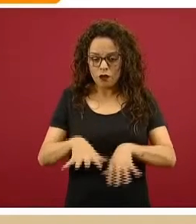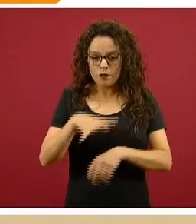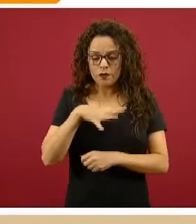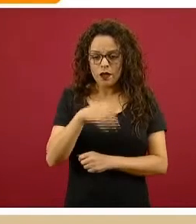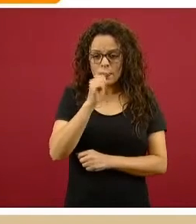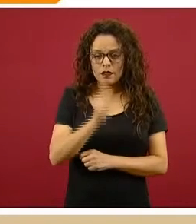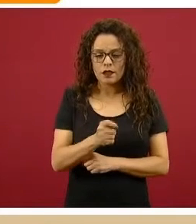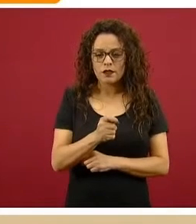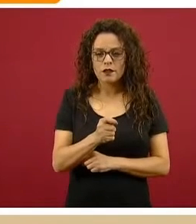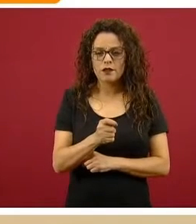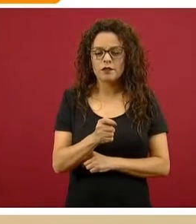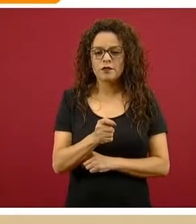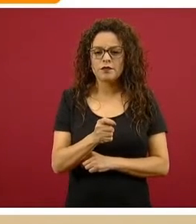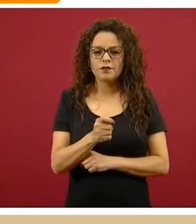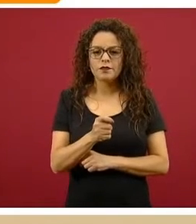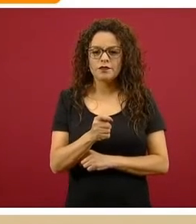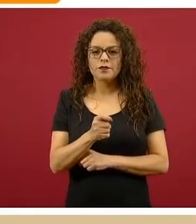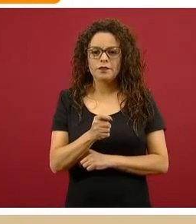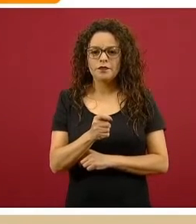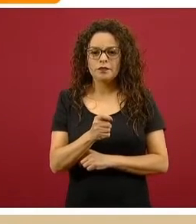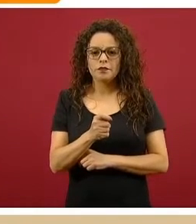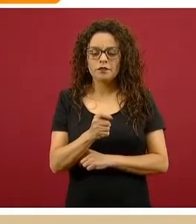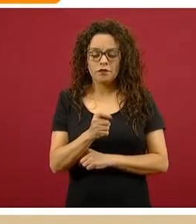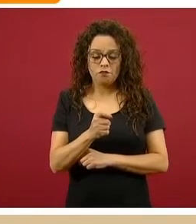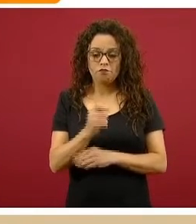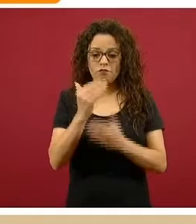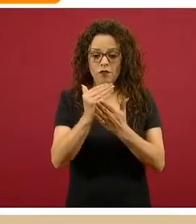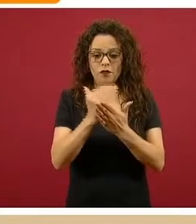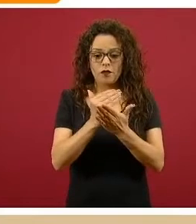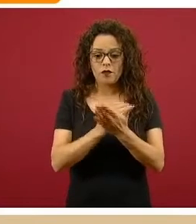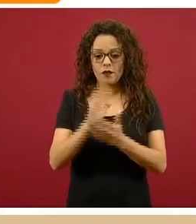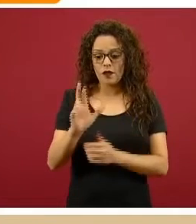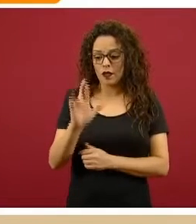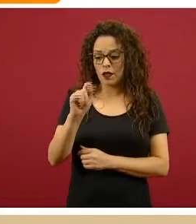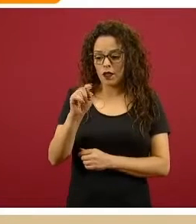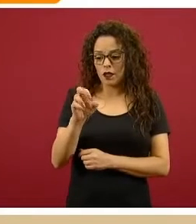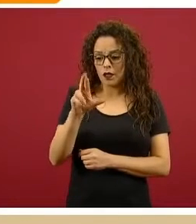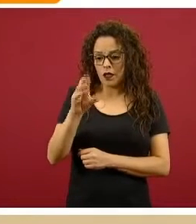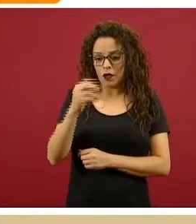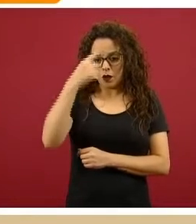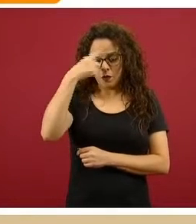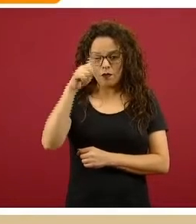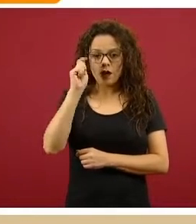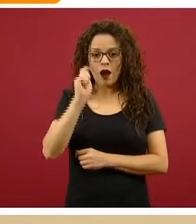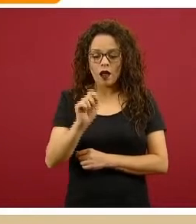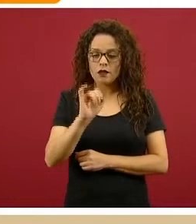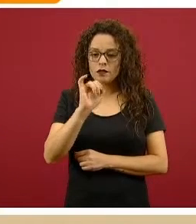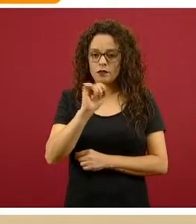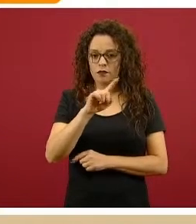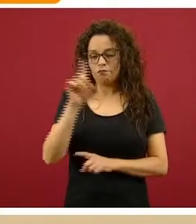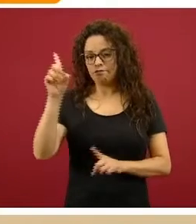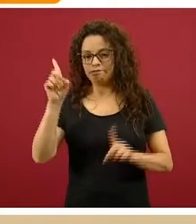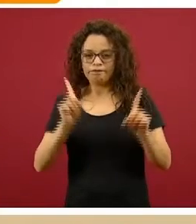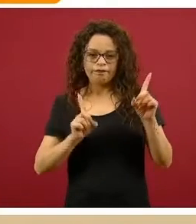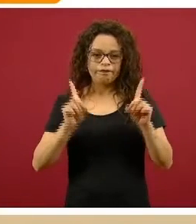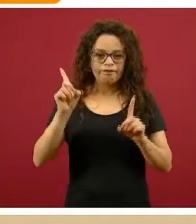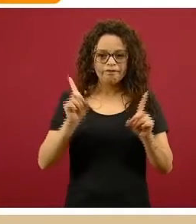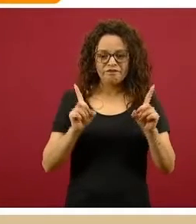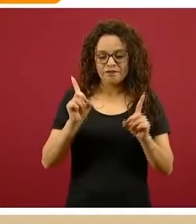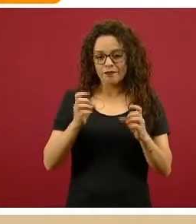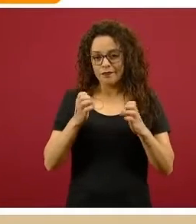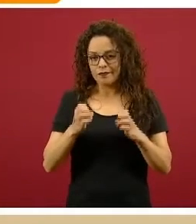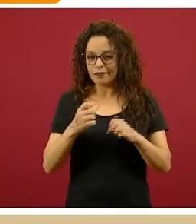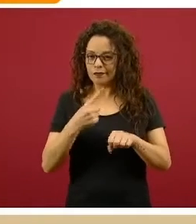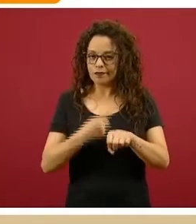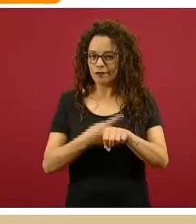cuadro que cumplió con los criterios para denominarlo un caso sospechoso, y que al